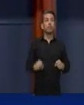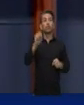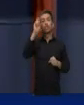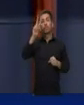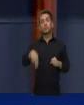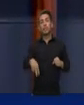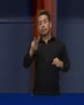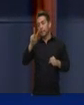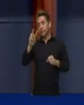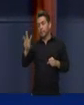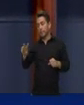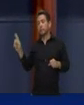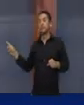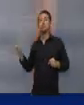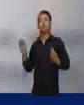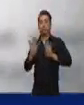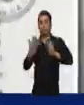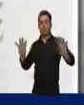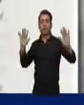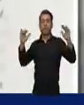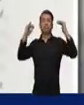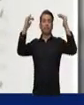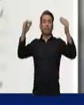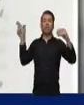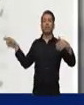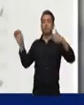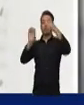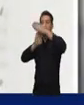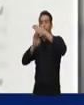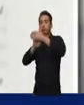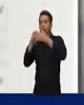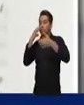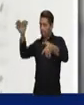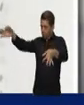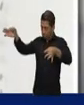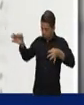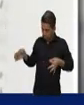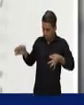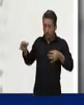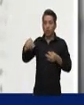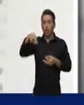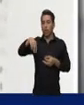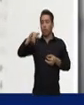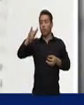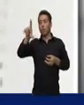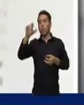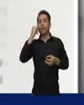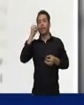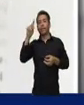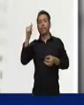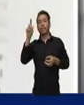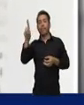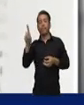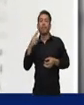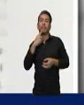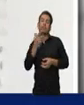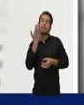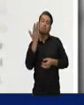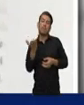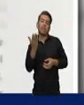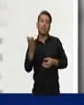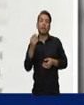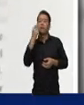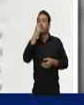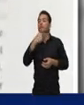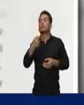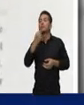Magistrados del Tribunal Supremo Electoral conoció el recurso de nulidad presentado por el ciudadano César Bernardo Arévalo de León en su